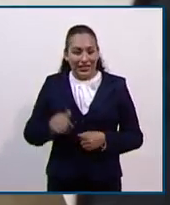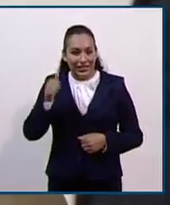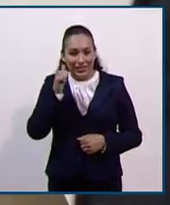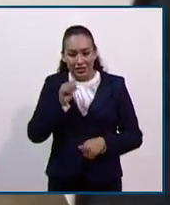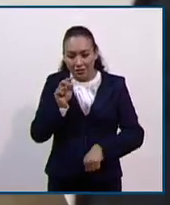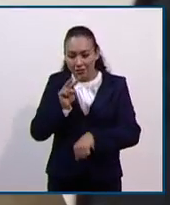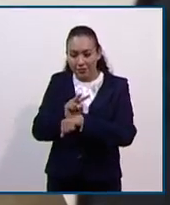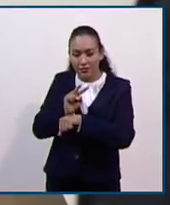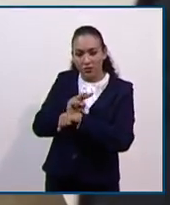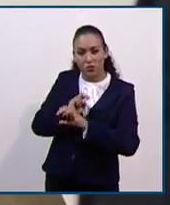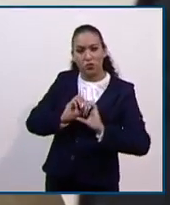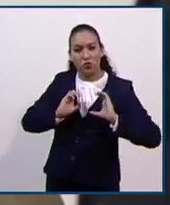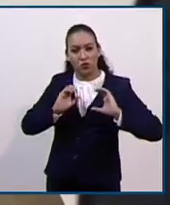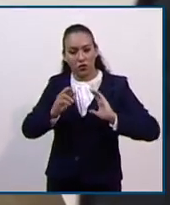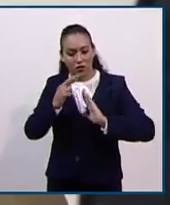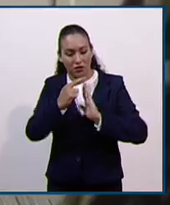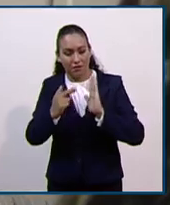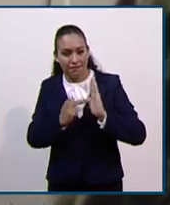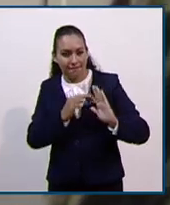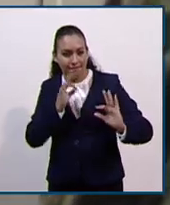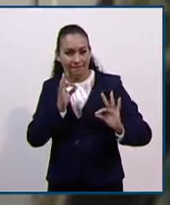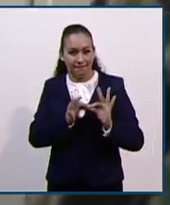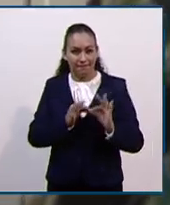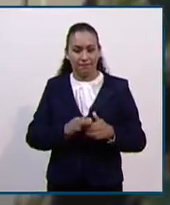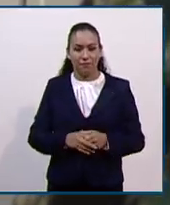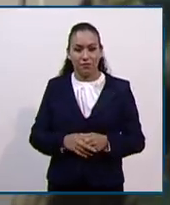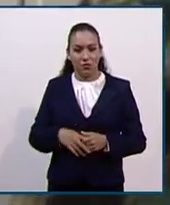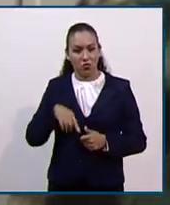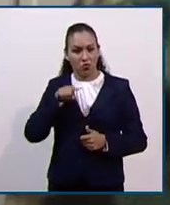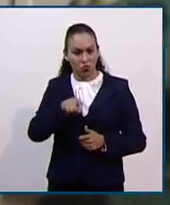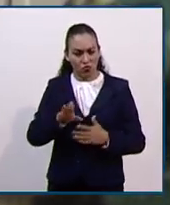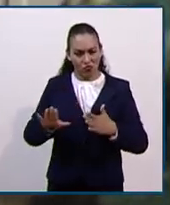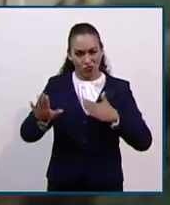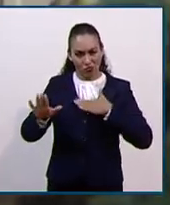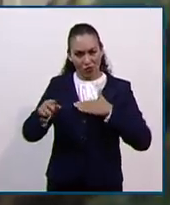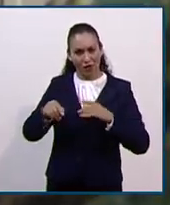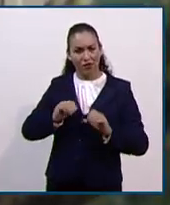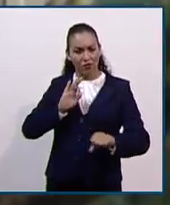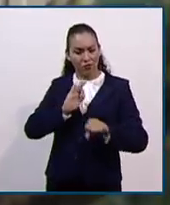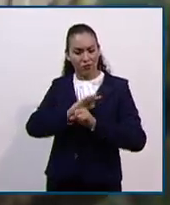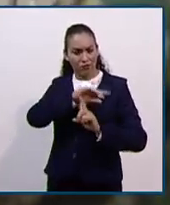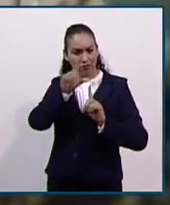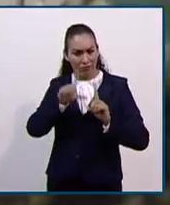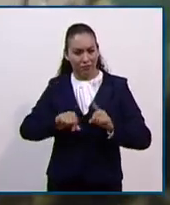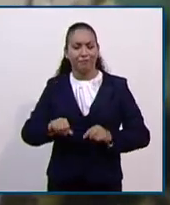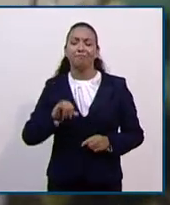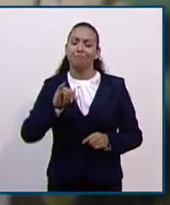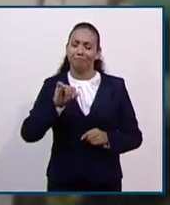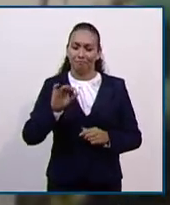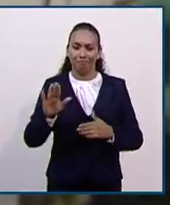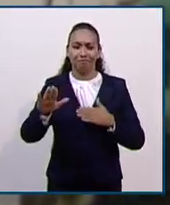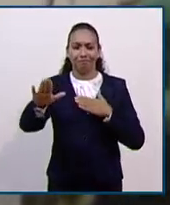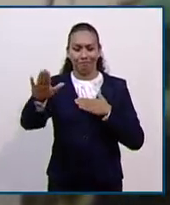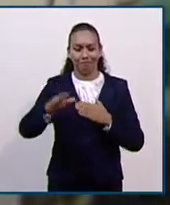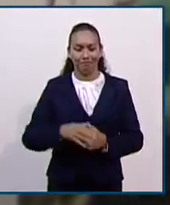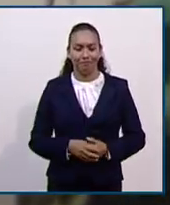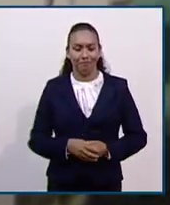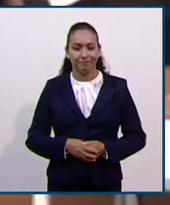momento y por el bien y prosperidad de la nación. Sí,